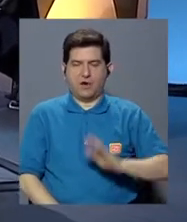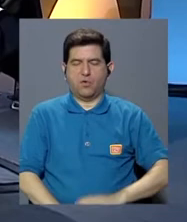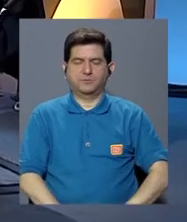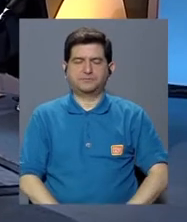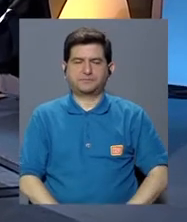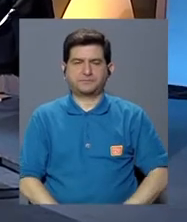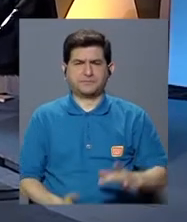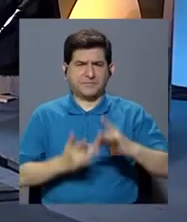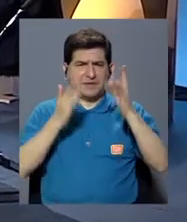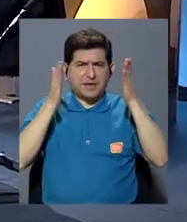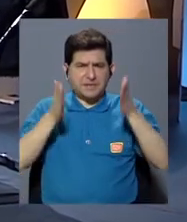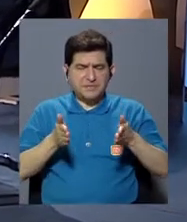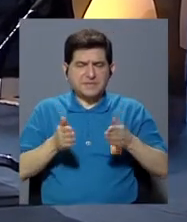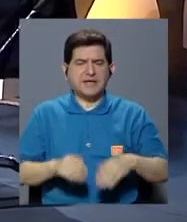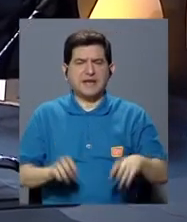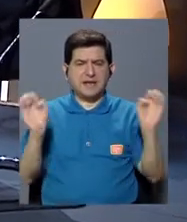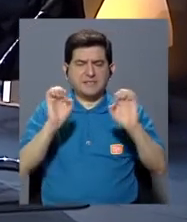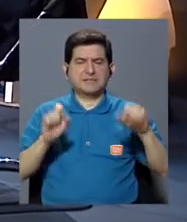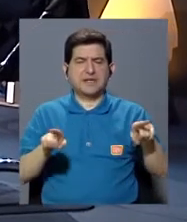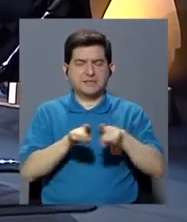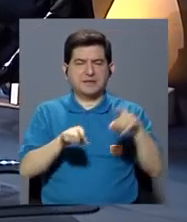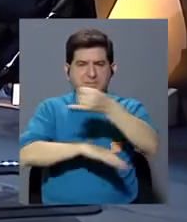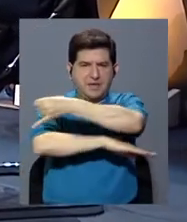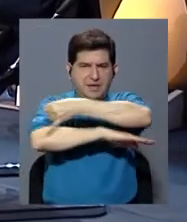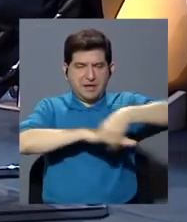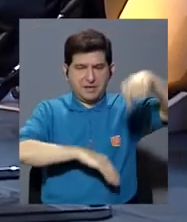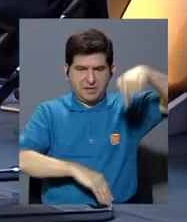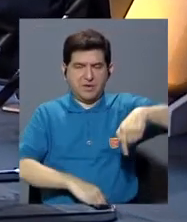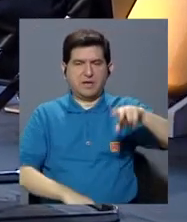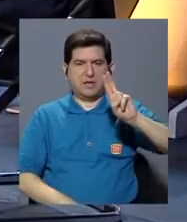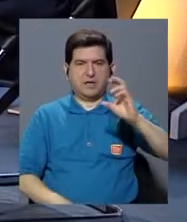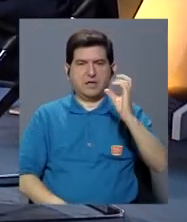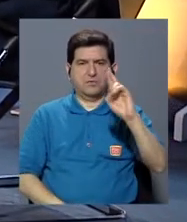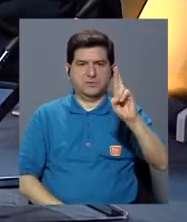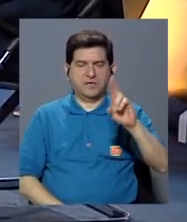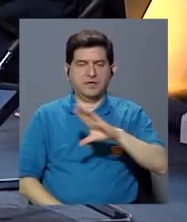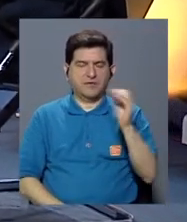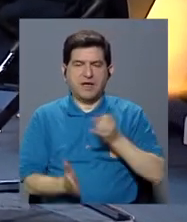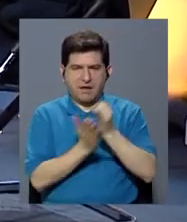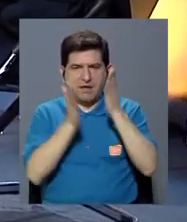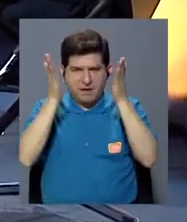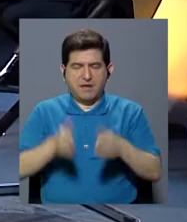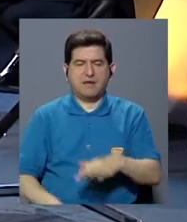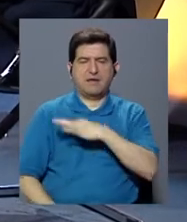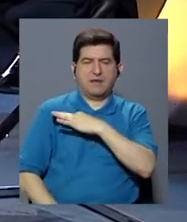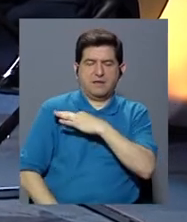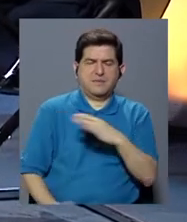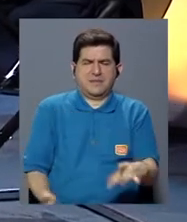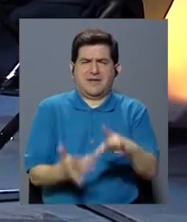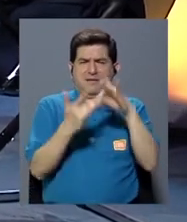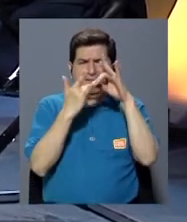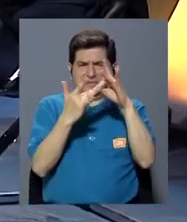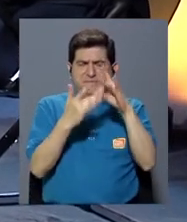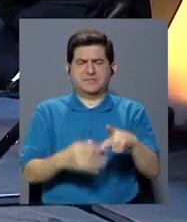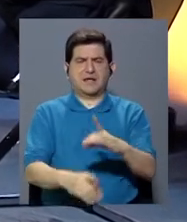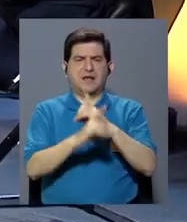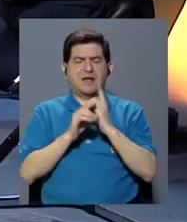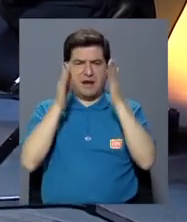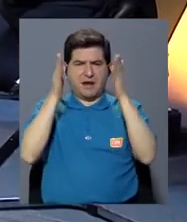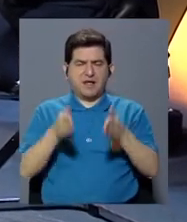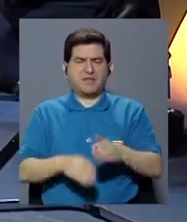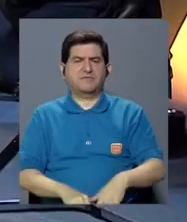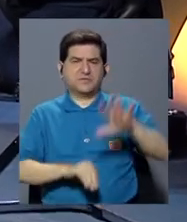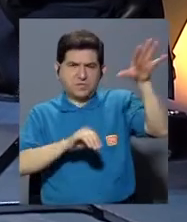Blanco. Experto en energía, pero también ingeniero de esta Universidad de Costa Rica, investigador. Y hemos invitado especialmente